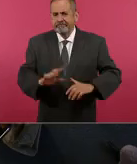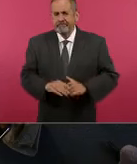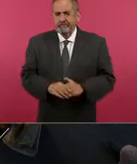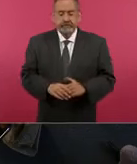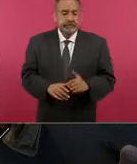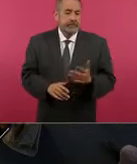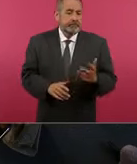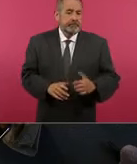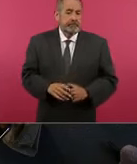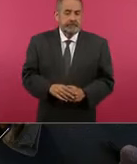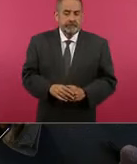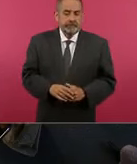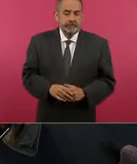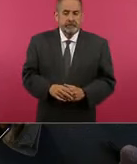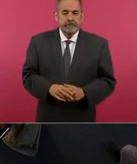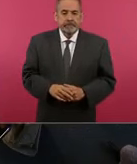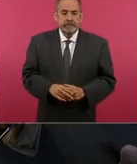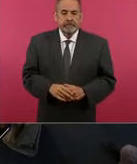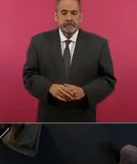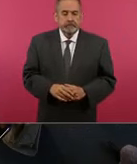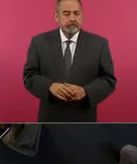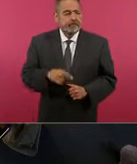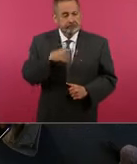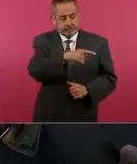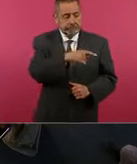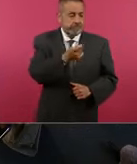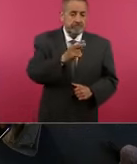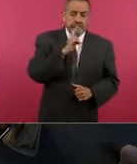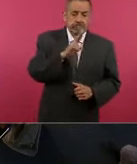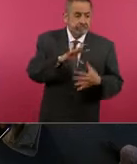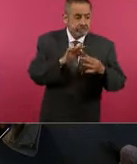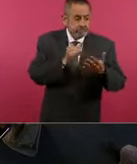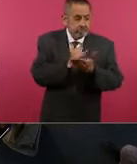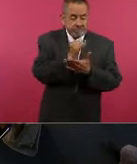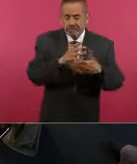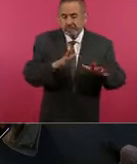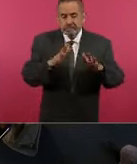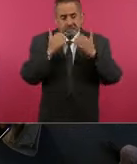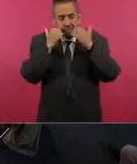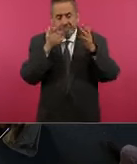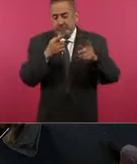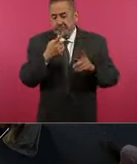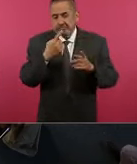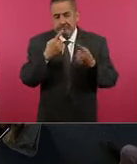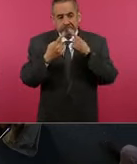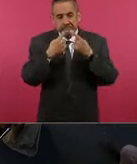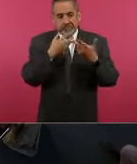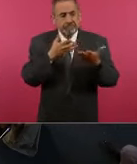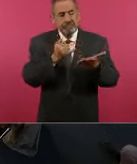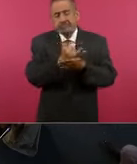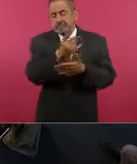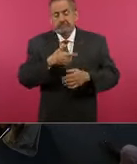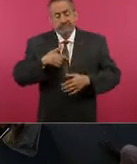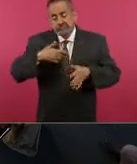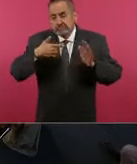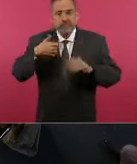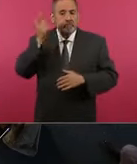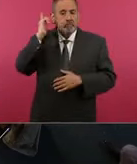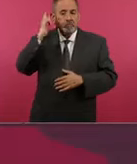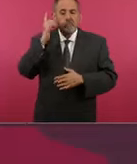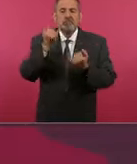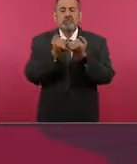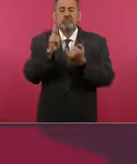Entonces, que resuelvan lo que tengan que decidir. Ojalá, es como